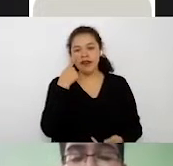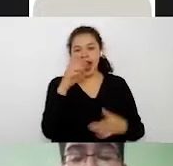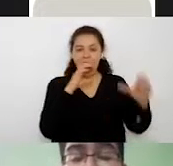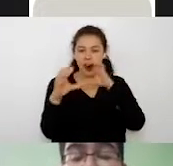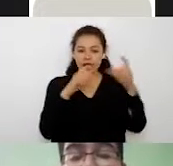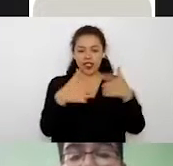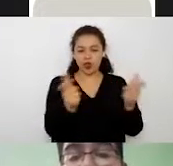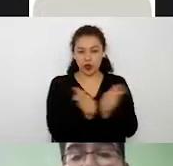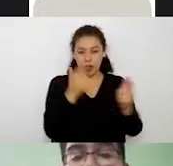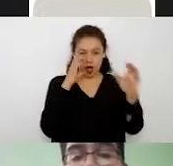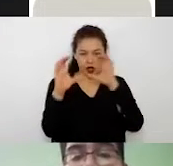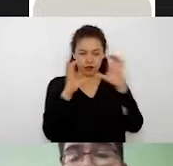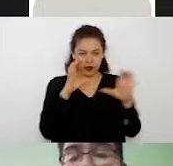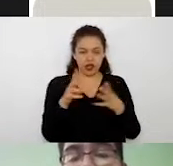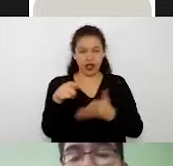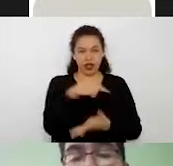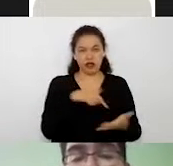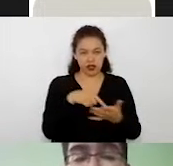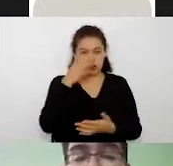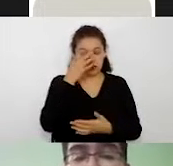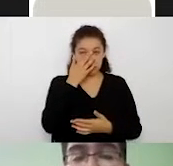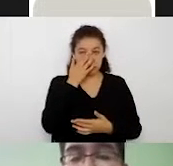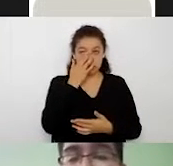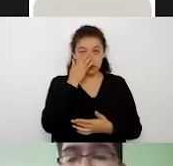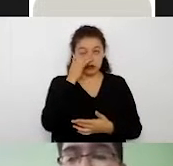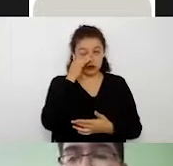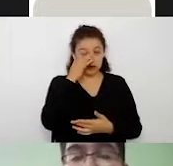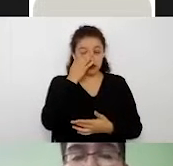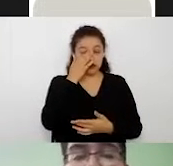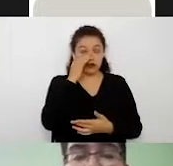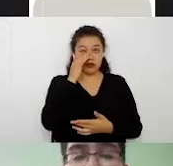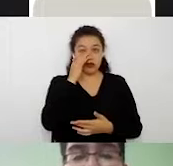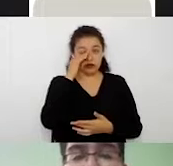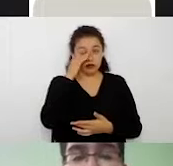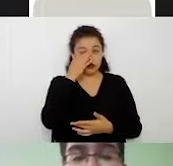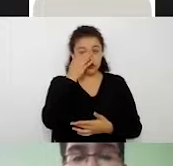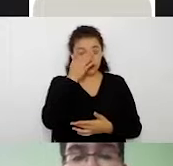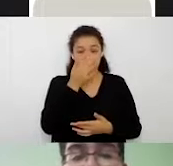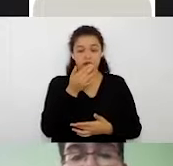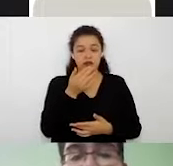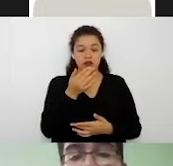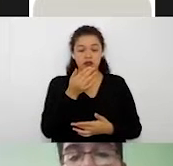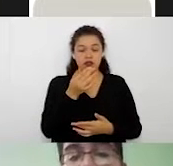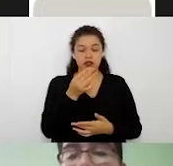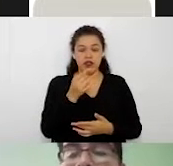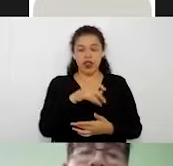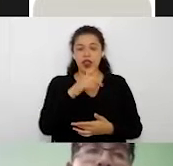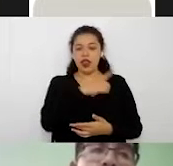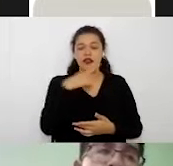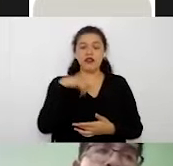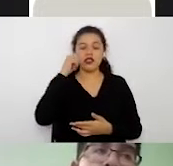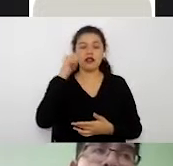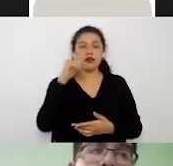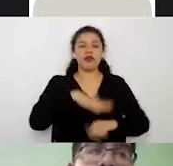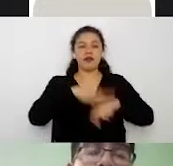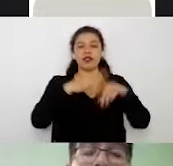en un inmueble, tiene que estar siempre en contacto con los principales responsables de cada brigada, ya sea, por ejemplo,